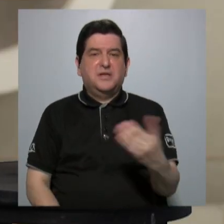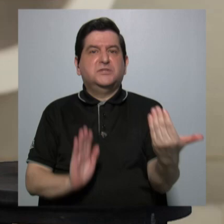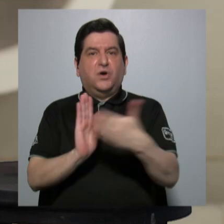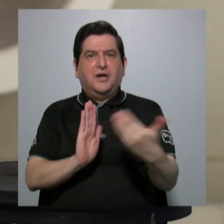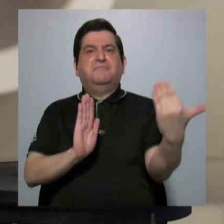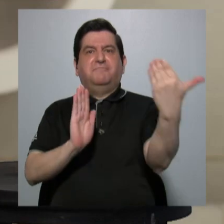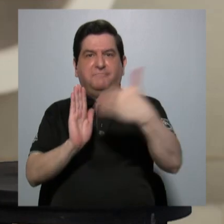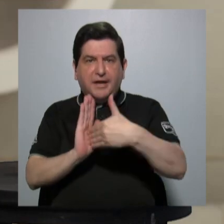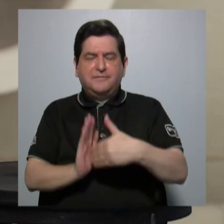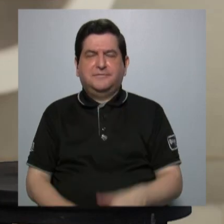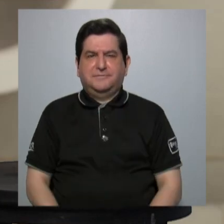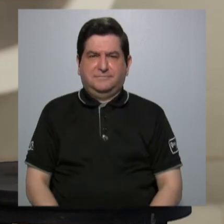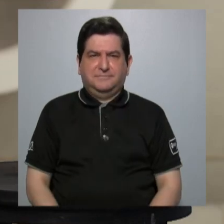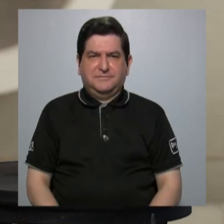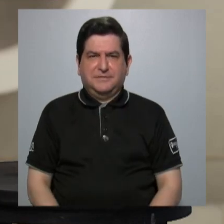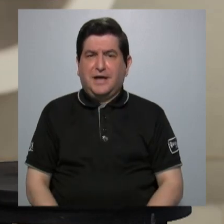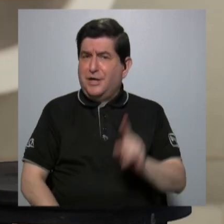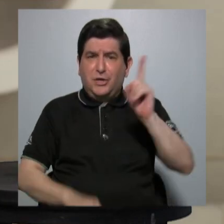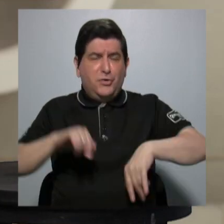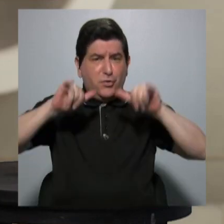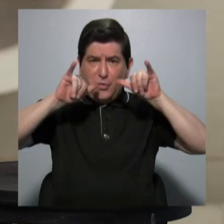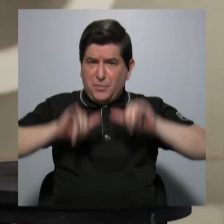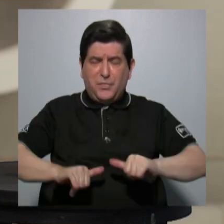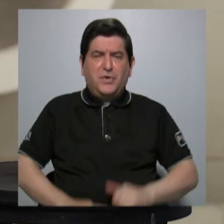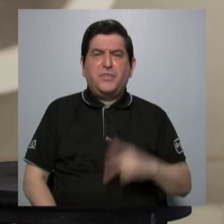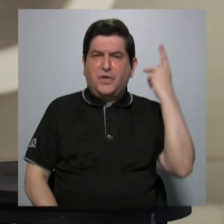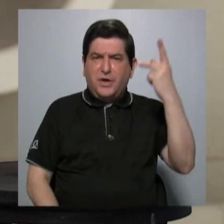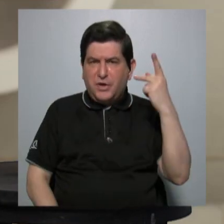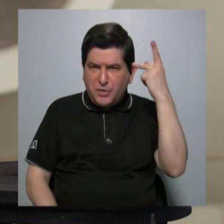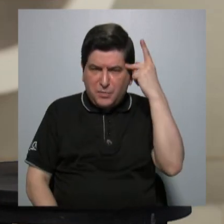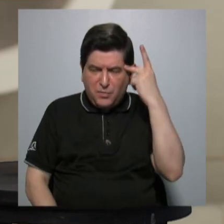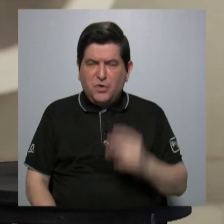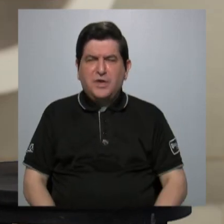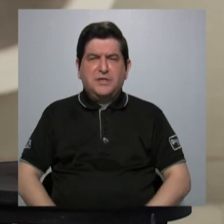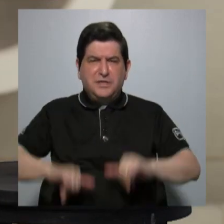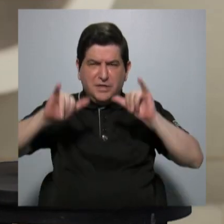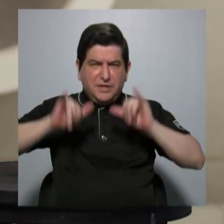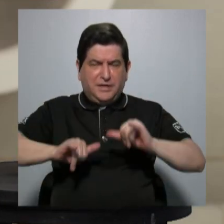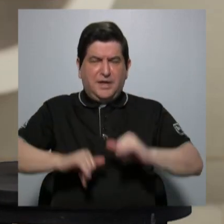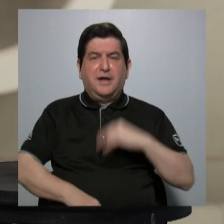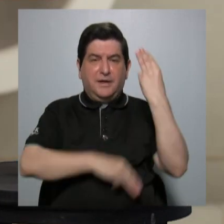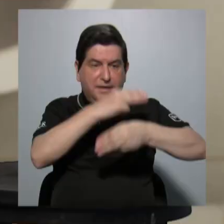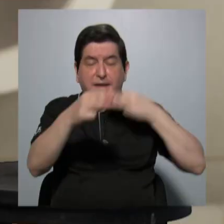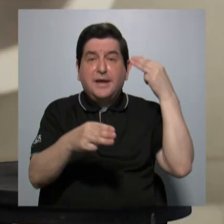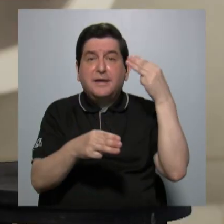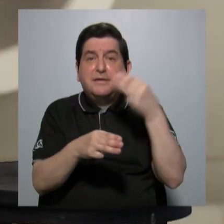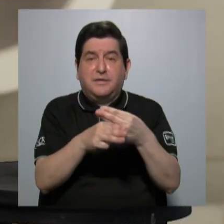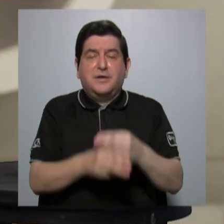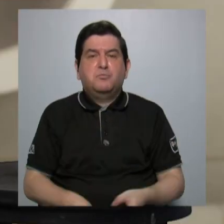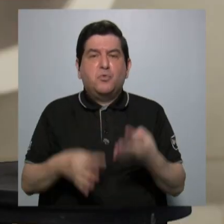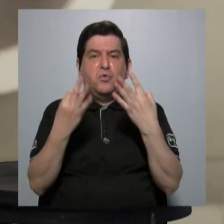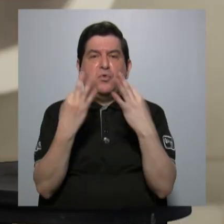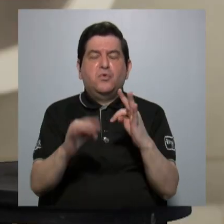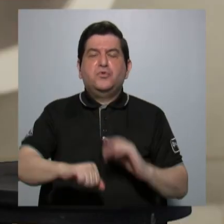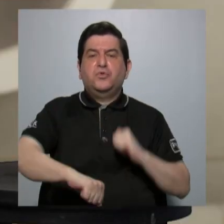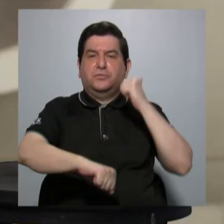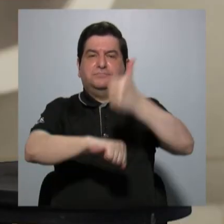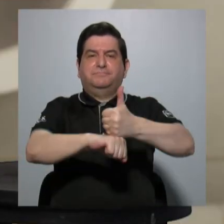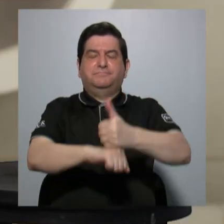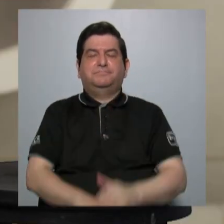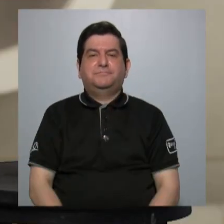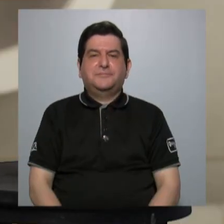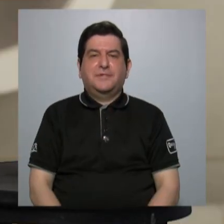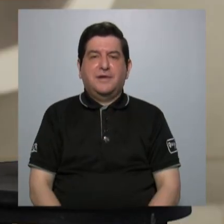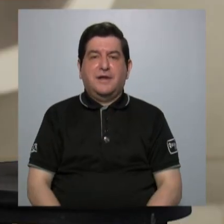eso atenta es insostenible, contra la política de sostenibilidad que a nivel mundial se está tratando de